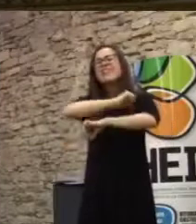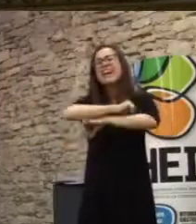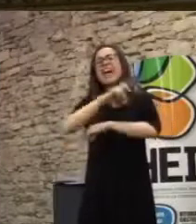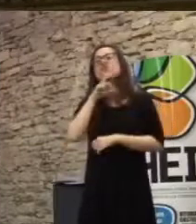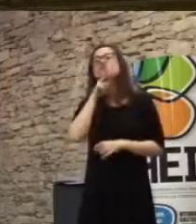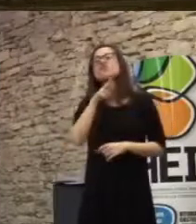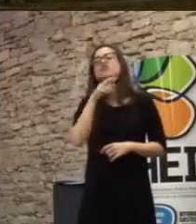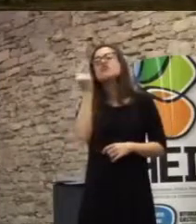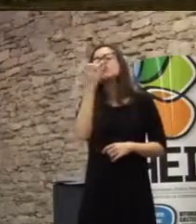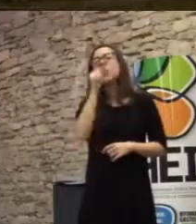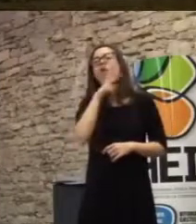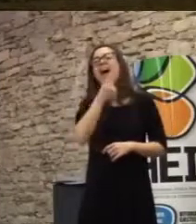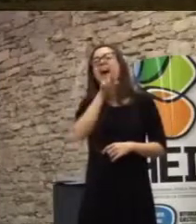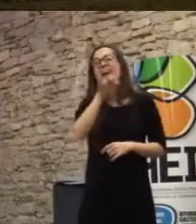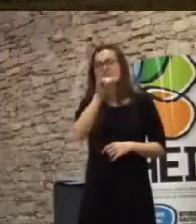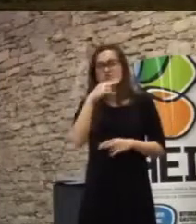ventana del autoconocimiento